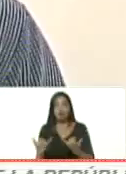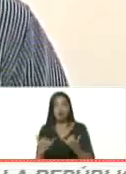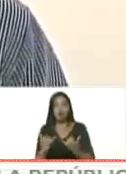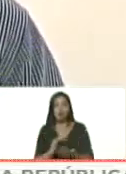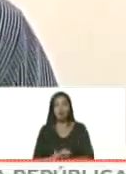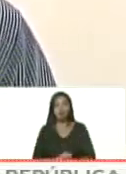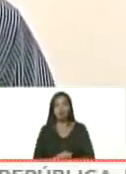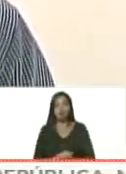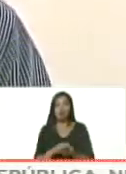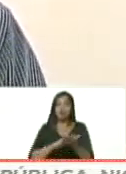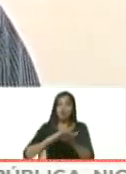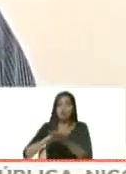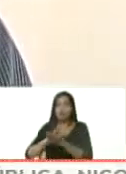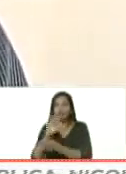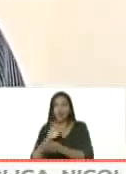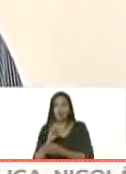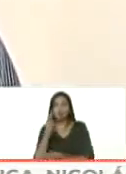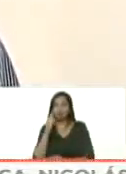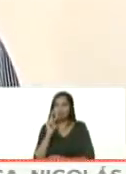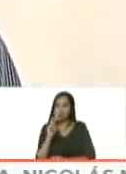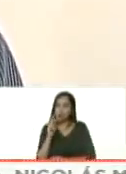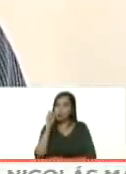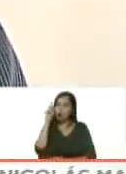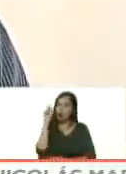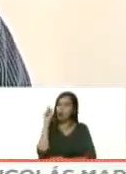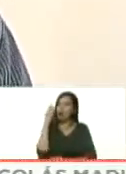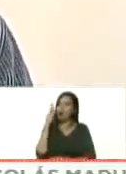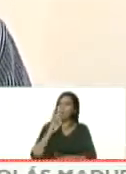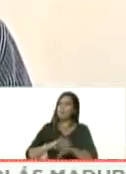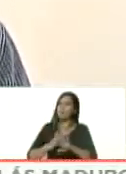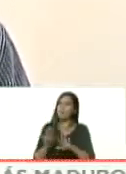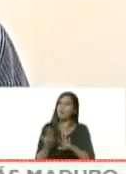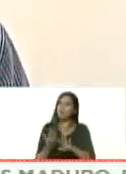de soluciones. Es muy curioso que